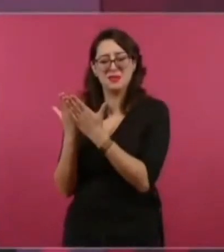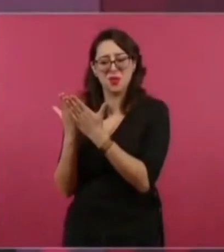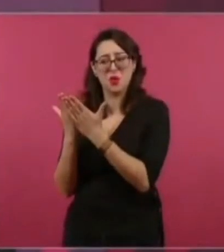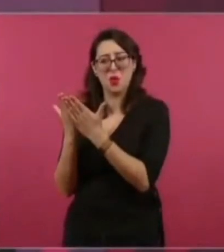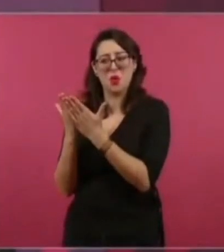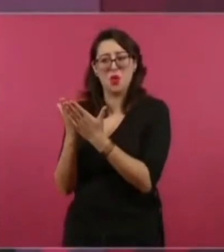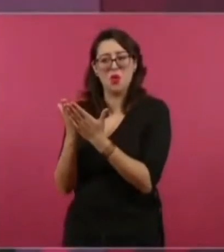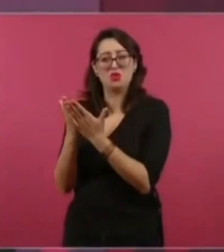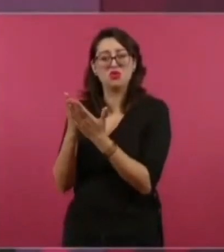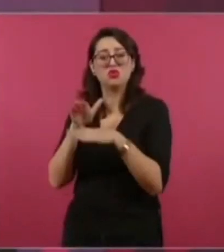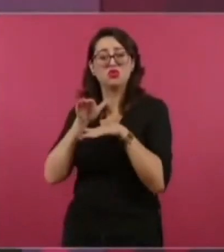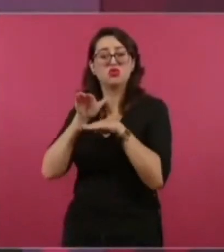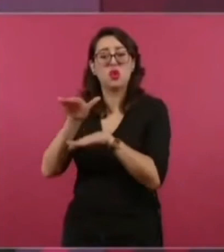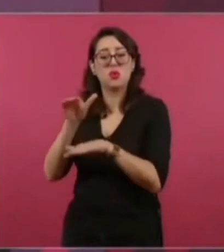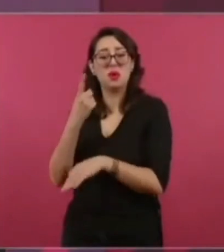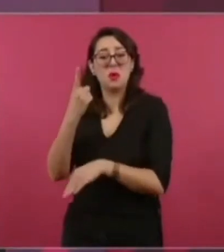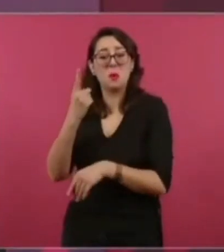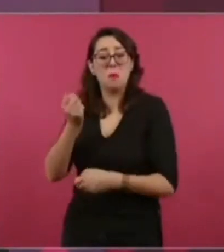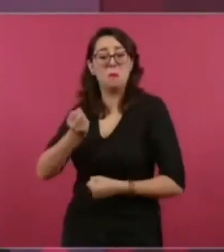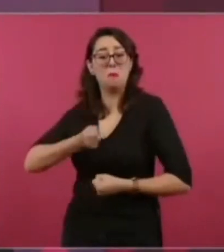¿No está eso en los evangelios?